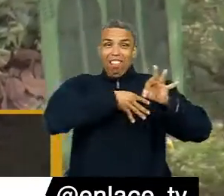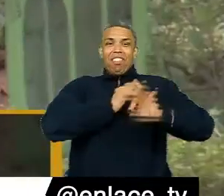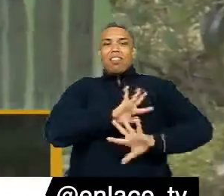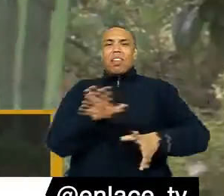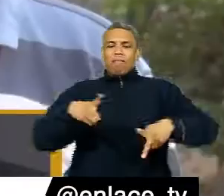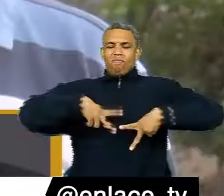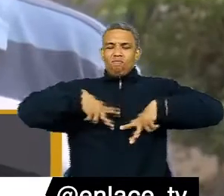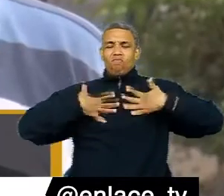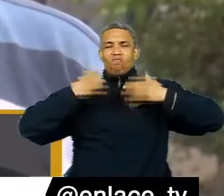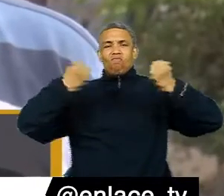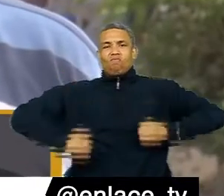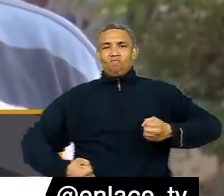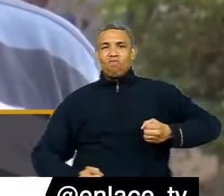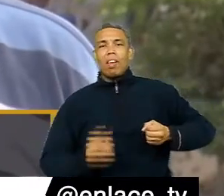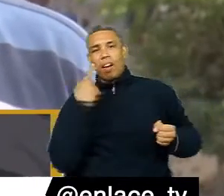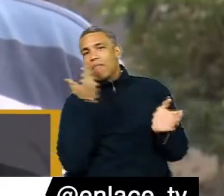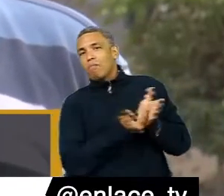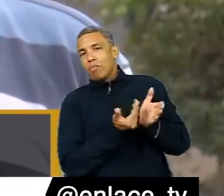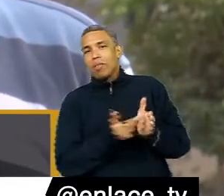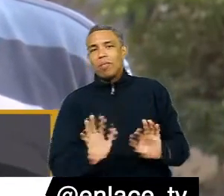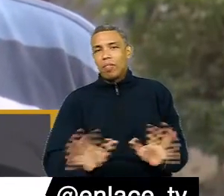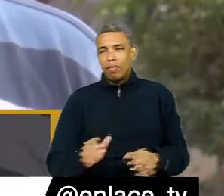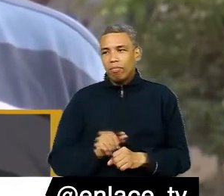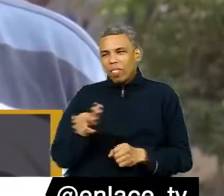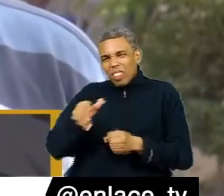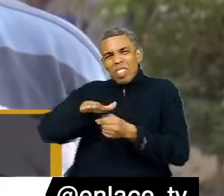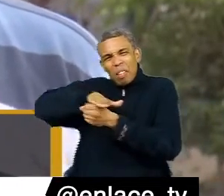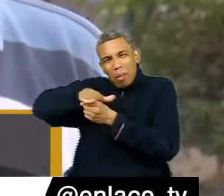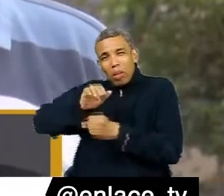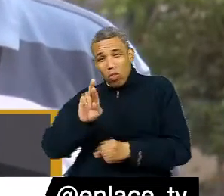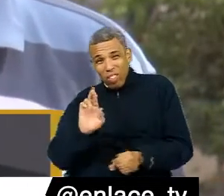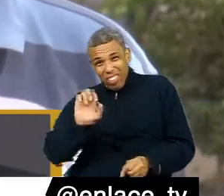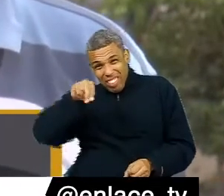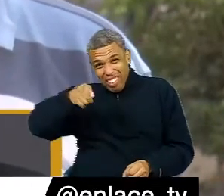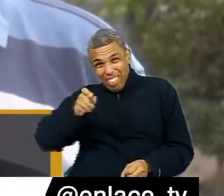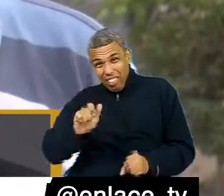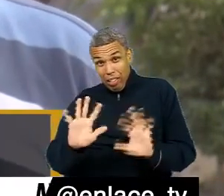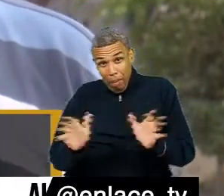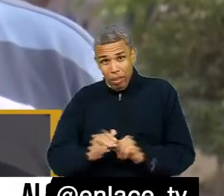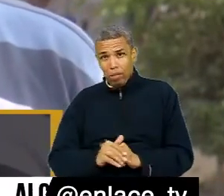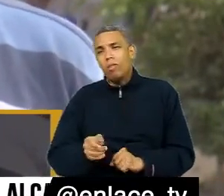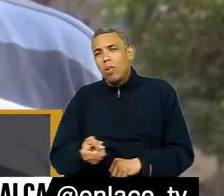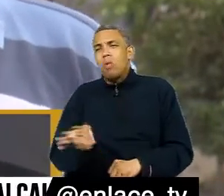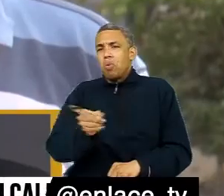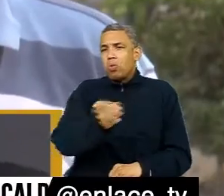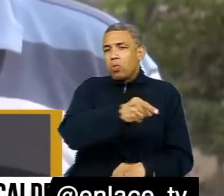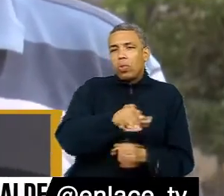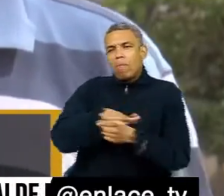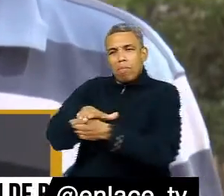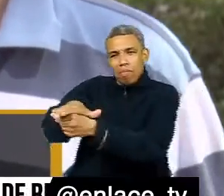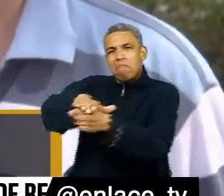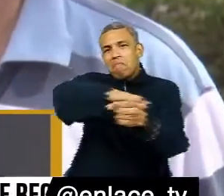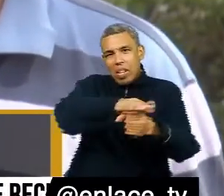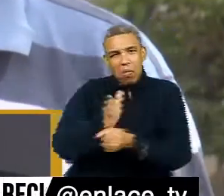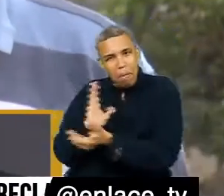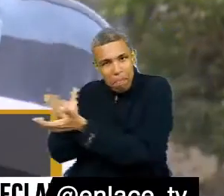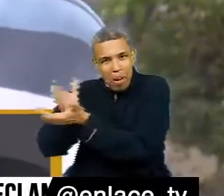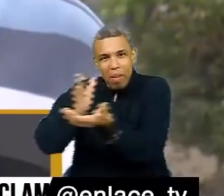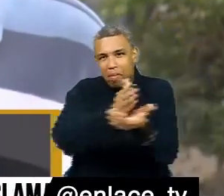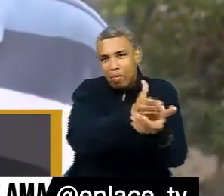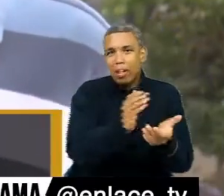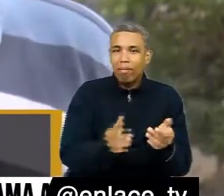acá, seguimos con los demás barrios que tenemos dentro de los 950 predios que son propiedad del ministerio. El doctor Guillermo